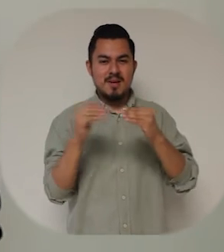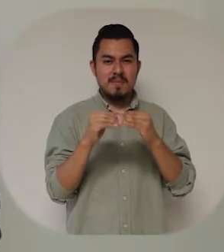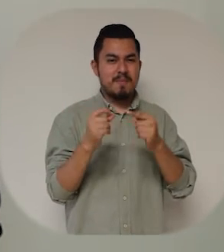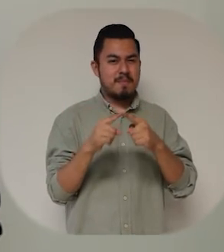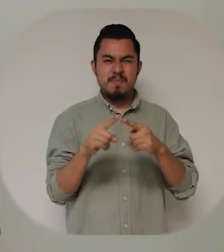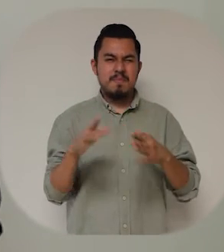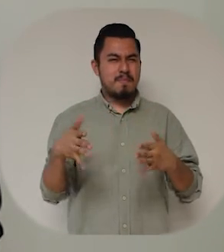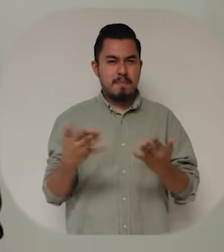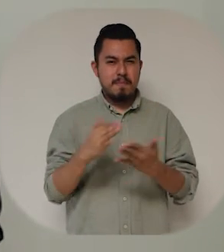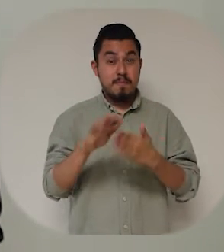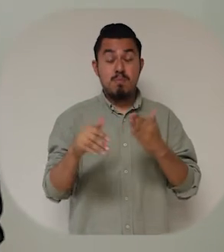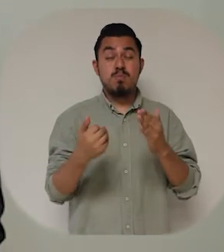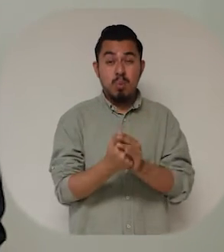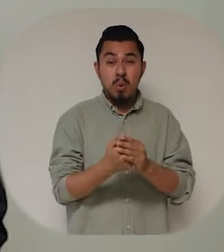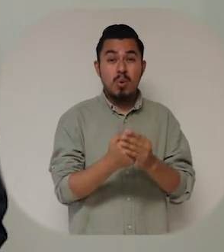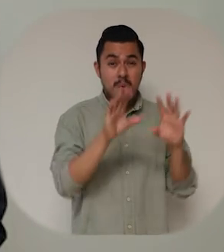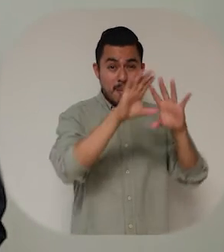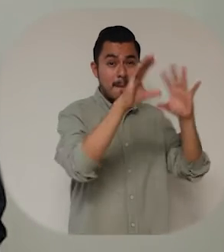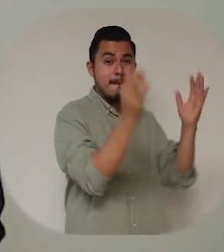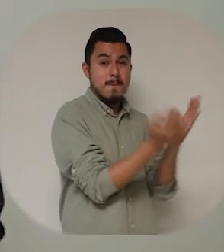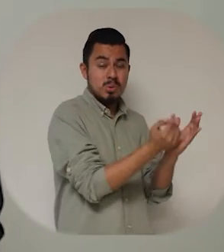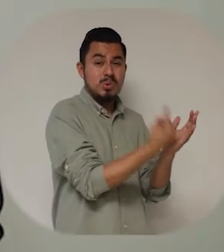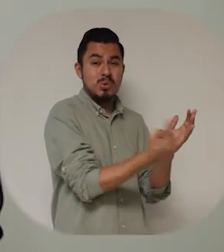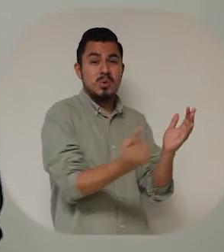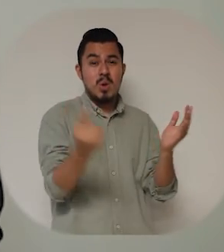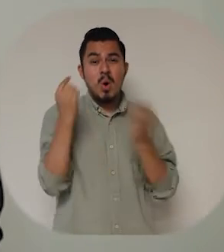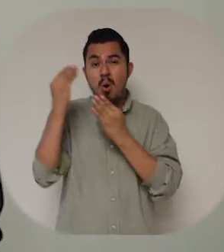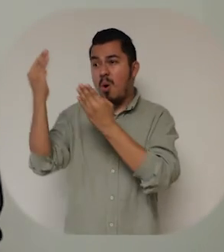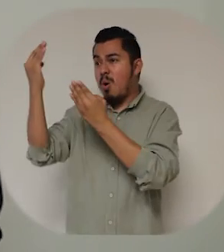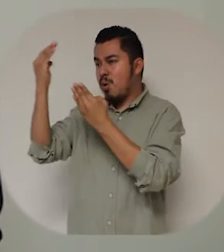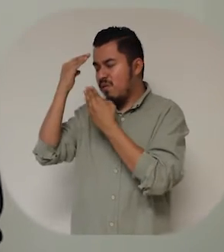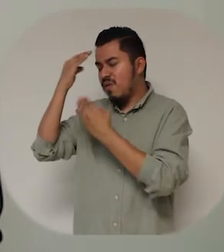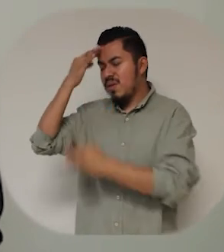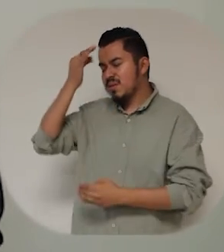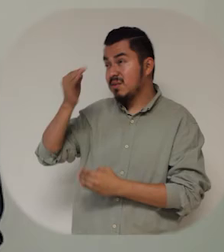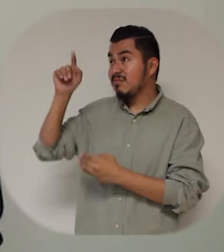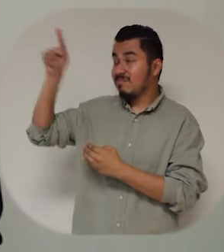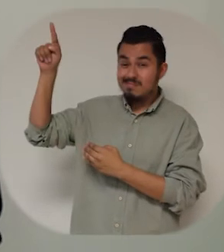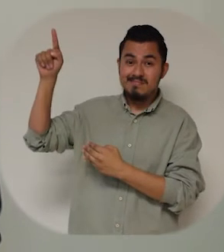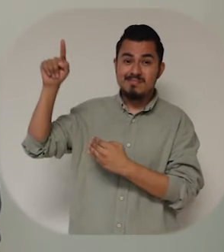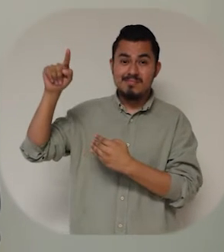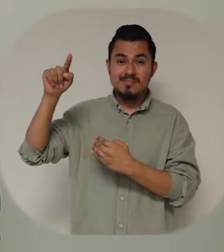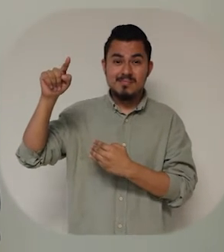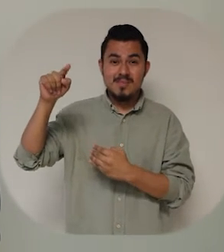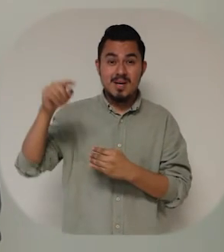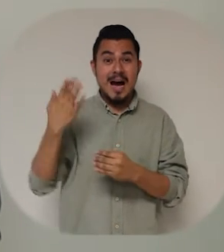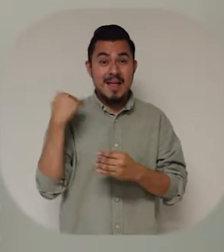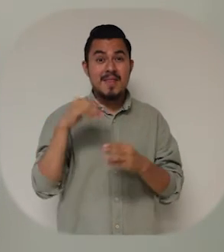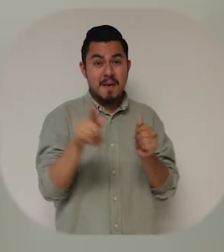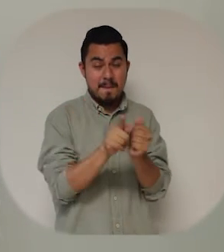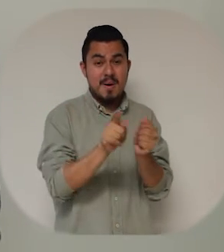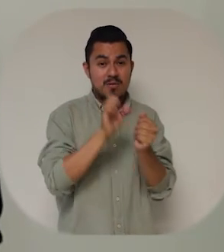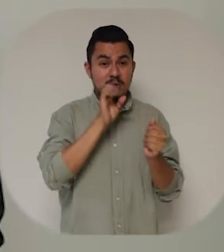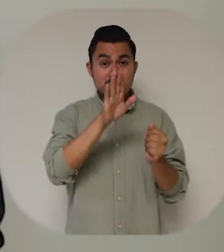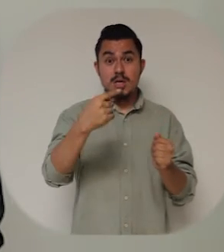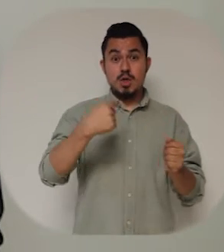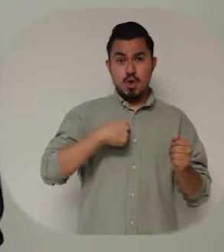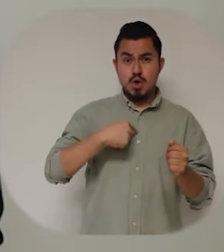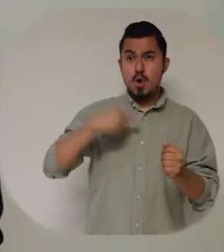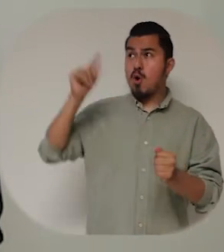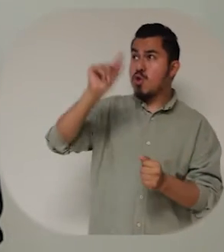obedezcan a la fe. Para esto es que yo he sido nombrado un apóstol. Eso es lo que expresa. Es lo mismo con